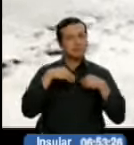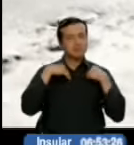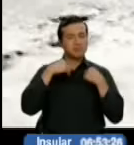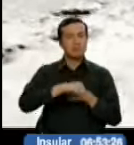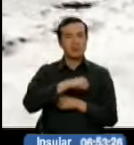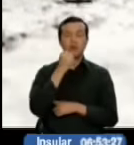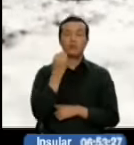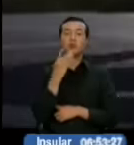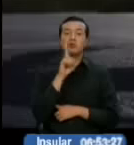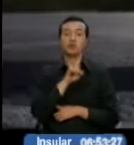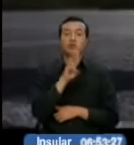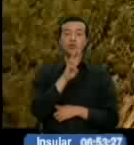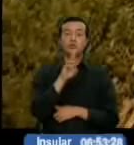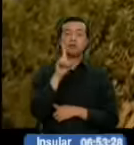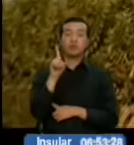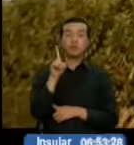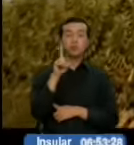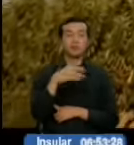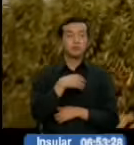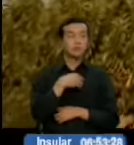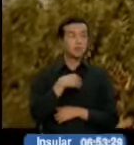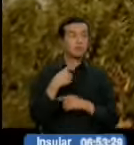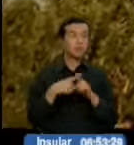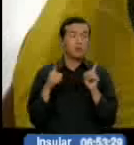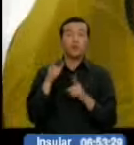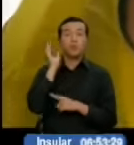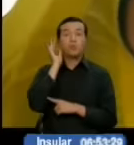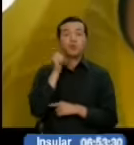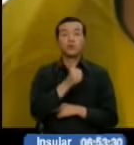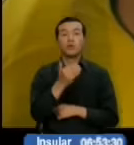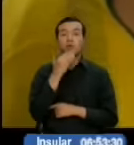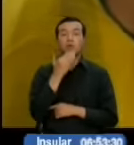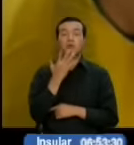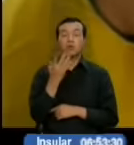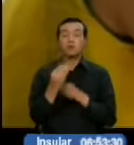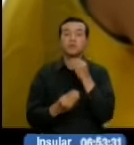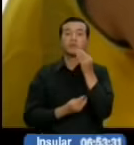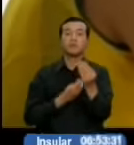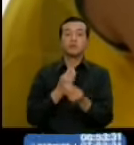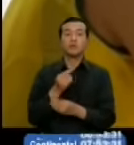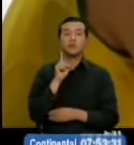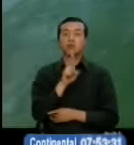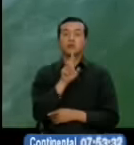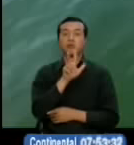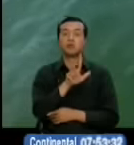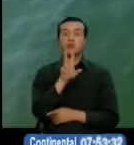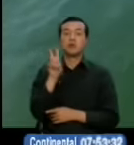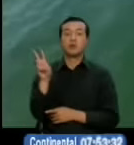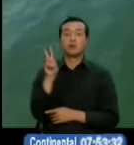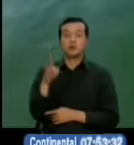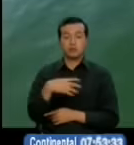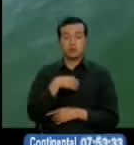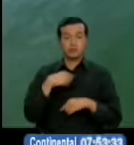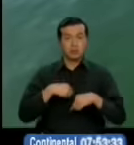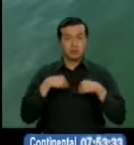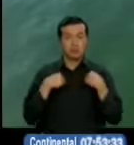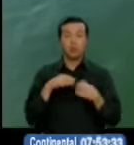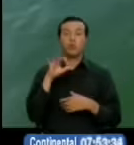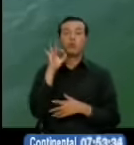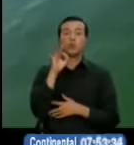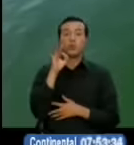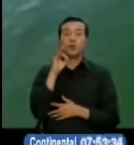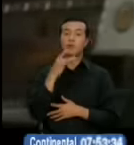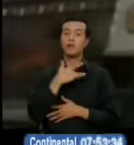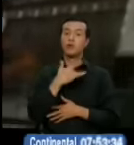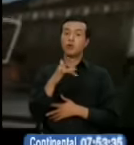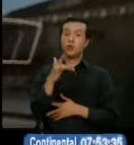con 161 preseas, mientras tanto que las mujeres disputarán 136 medallas. 9 preseas de